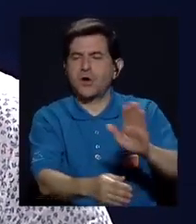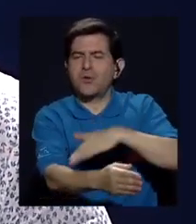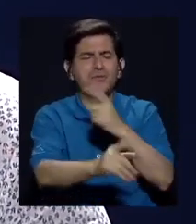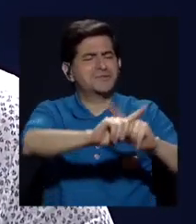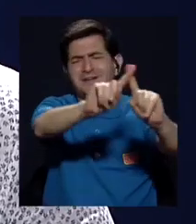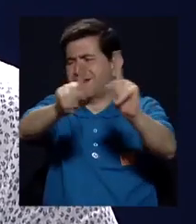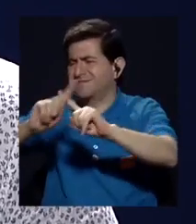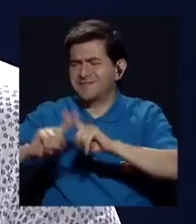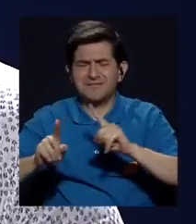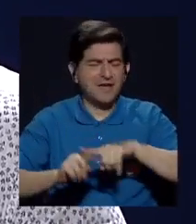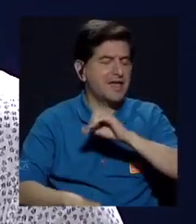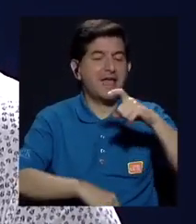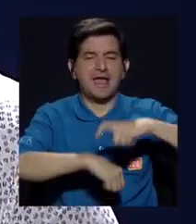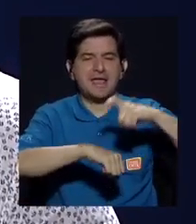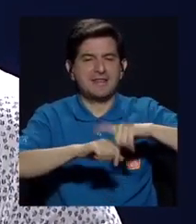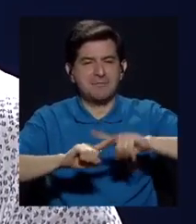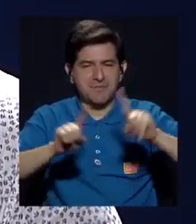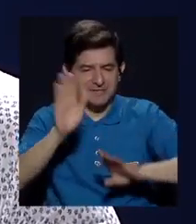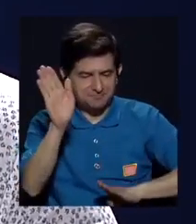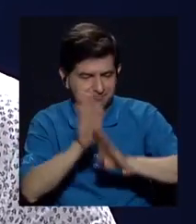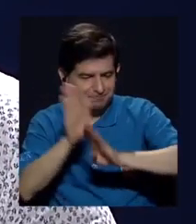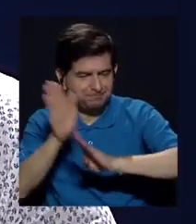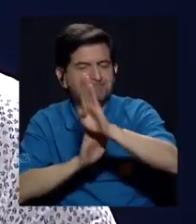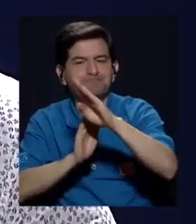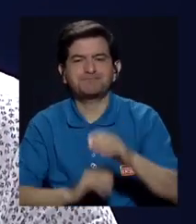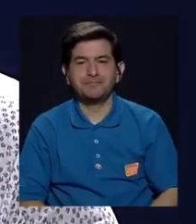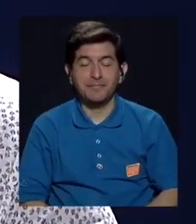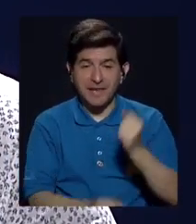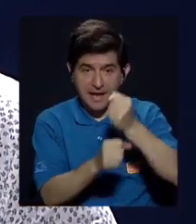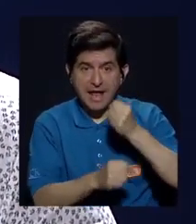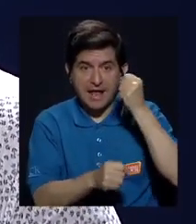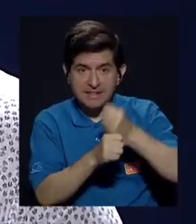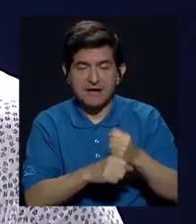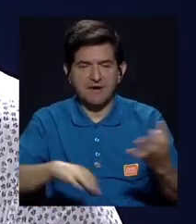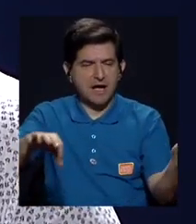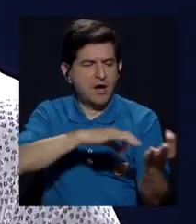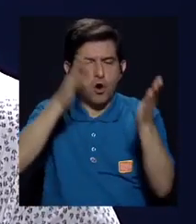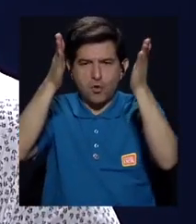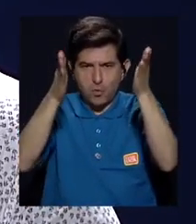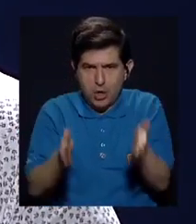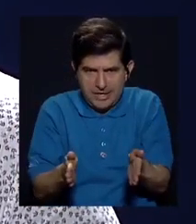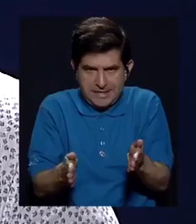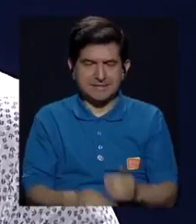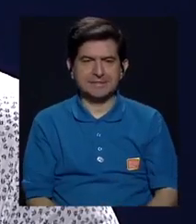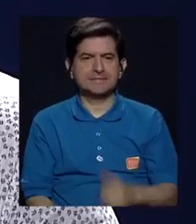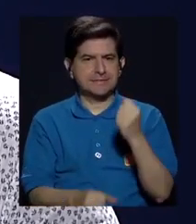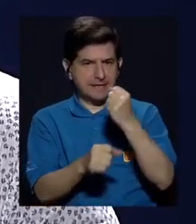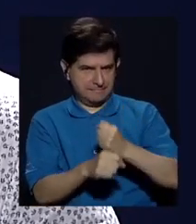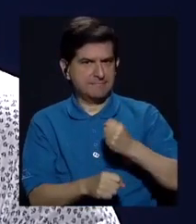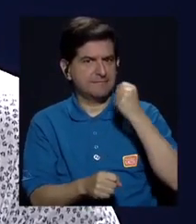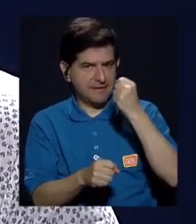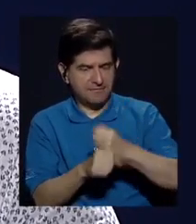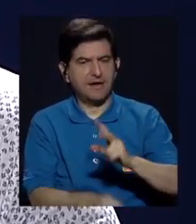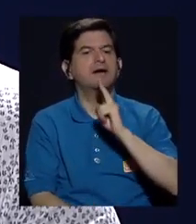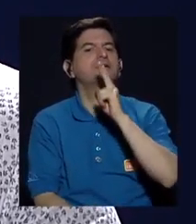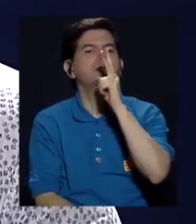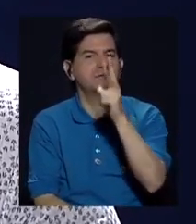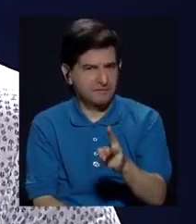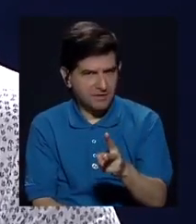interpretar y muchas facetas que desarrollar. El trabajo del violinista es un trabajo